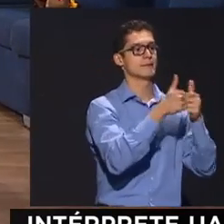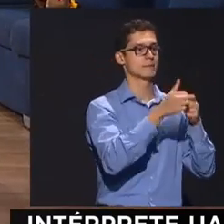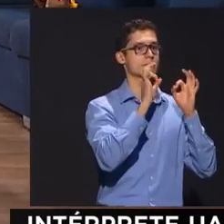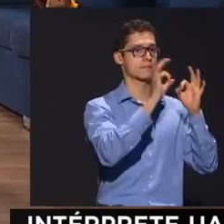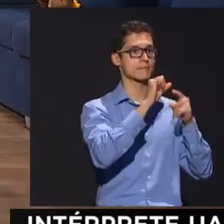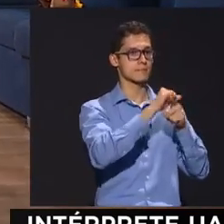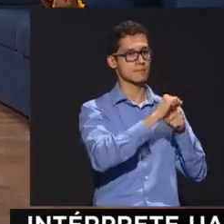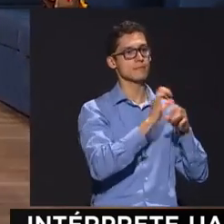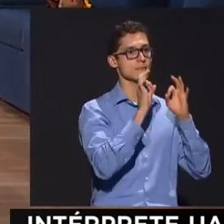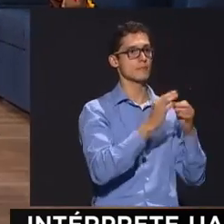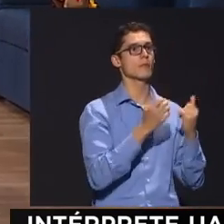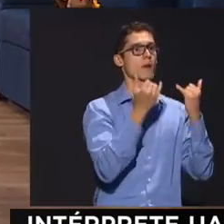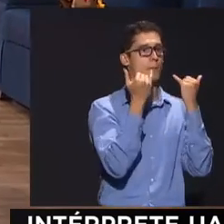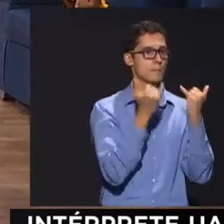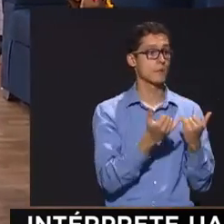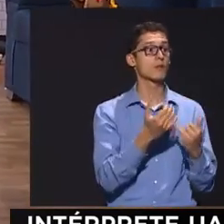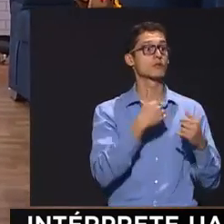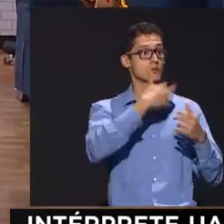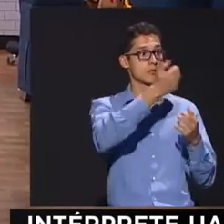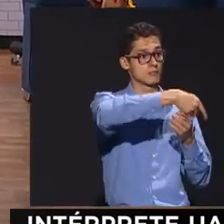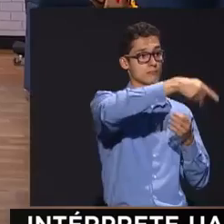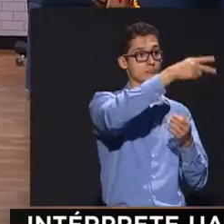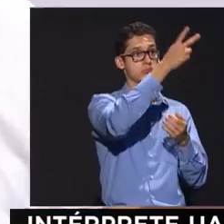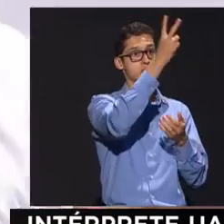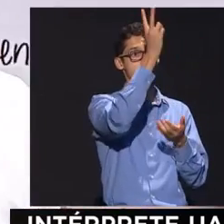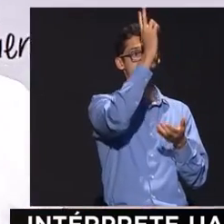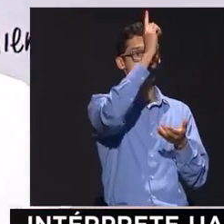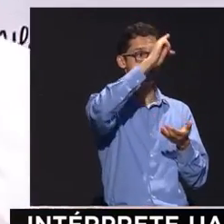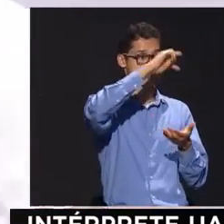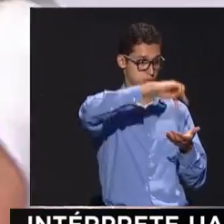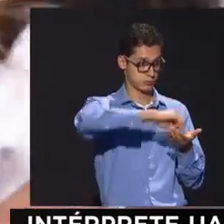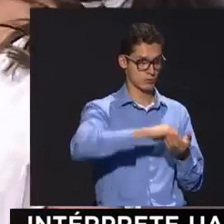ahora quiero que dé una vuelta en el aire